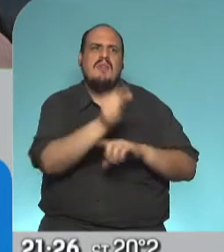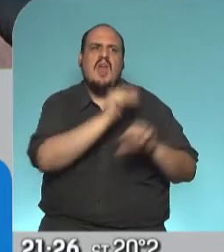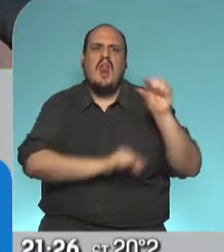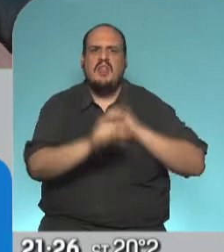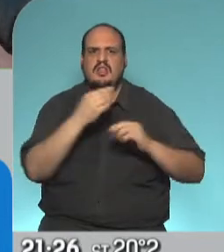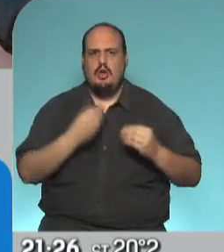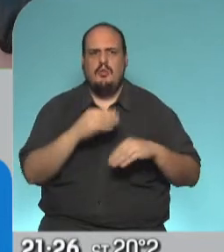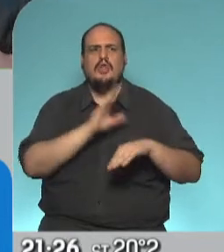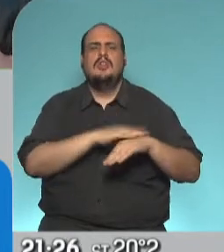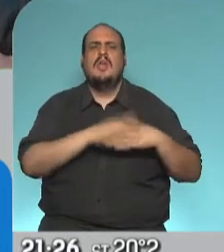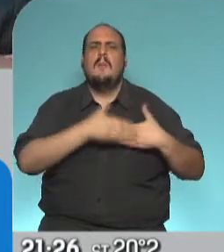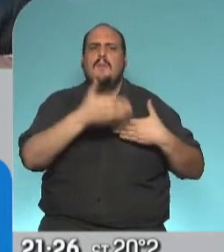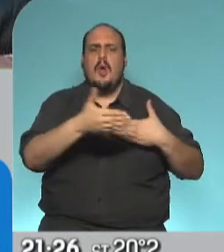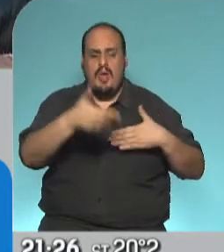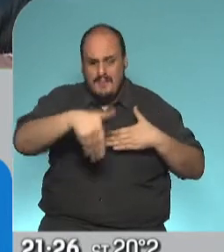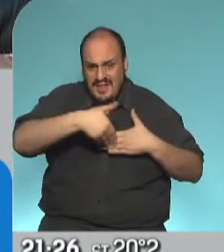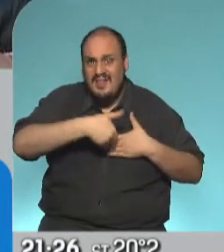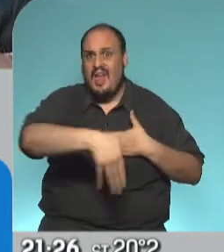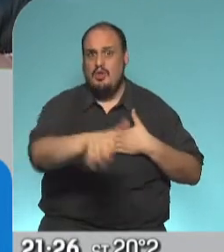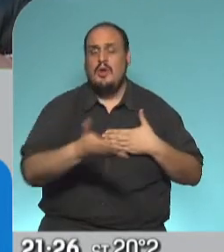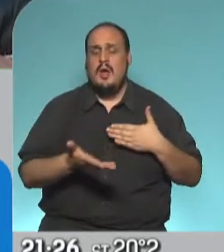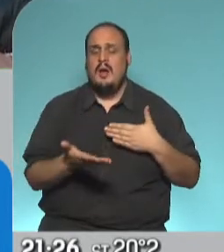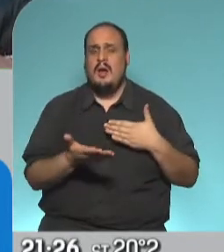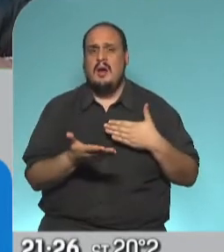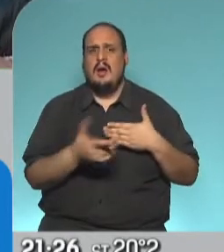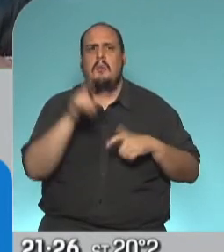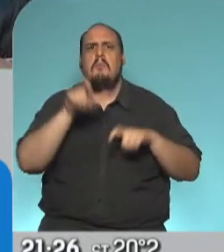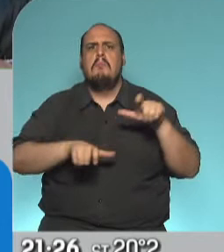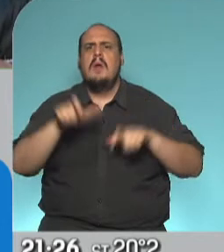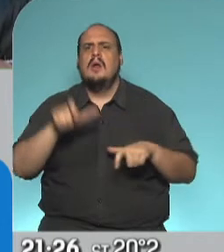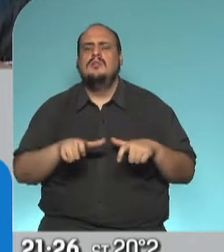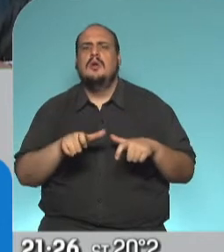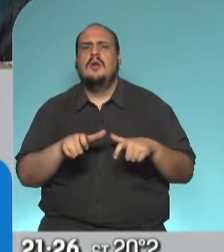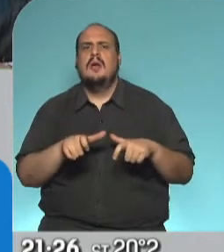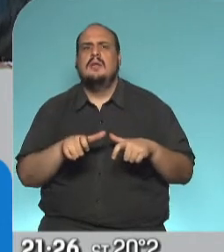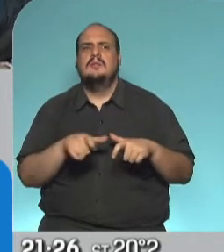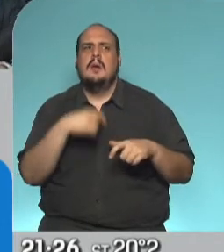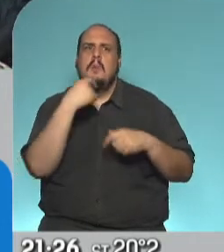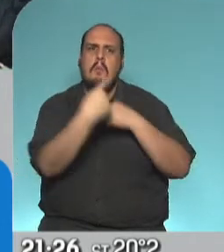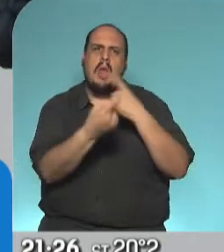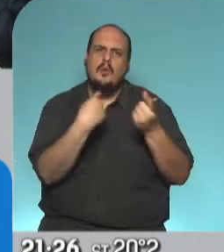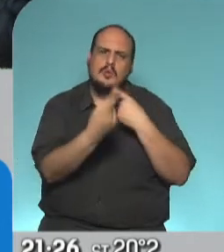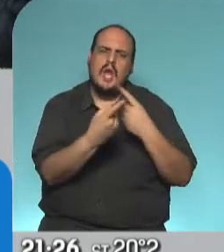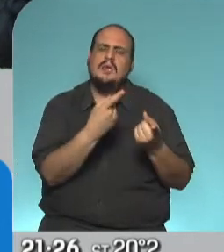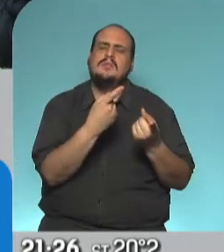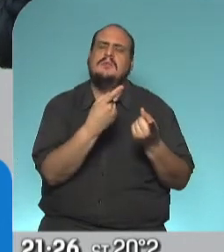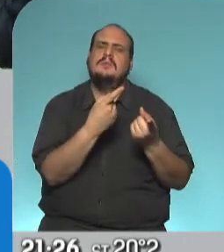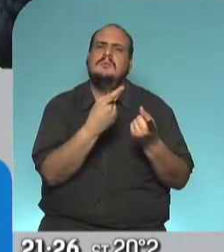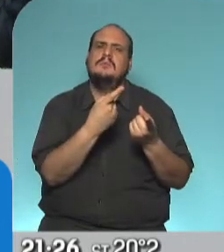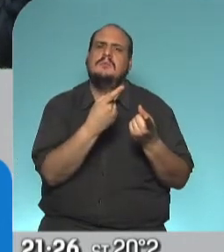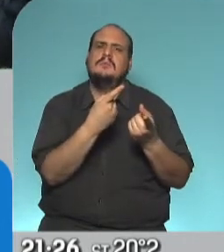plazos? Cuéntenos a partir de ahora cuándo la gente puede empezar a consultar ya